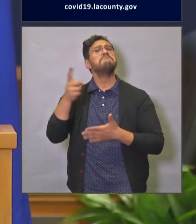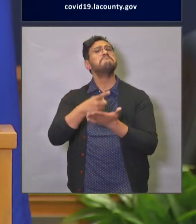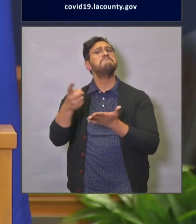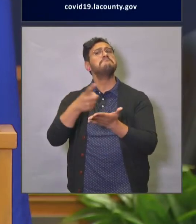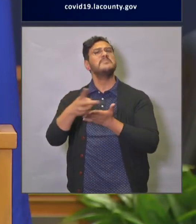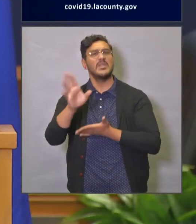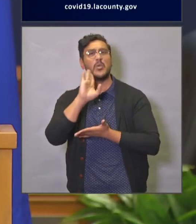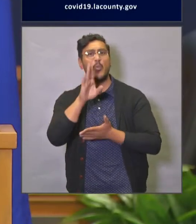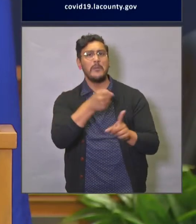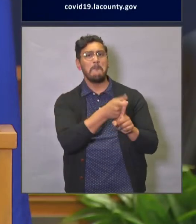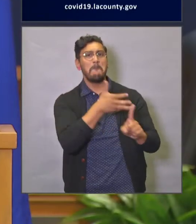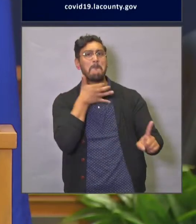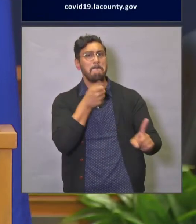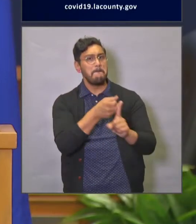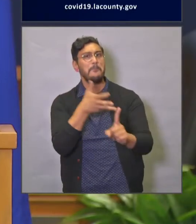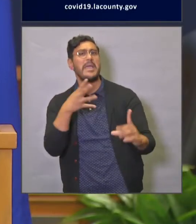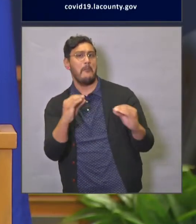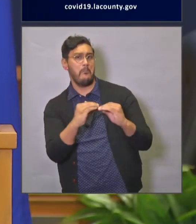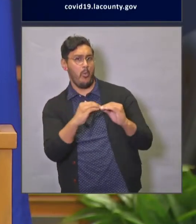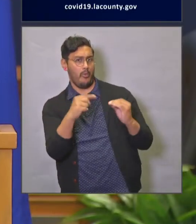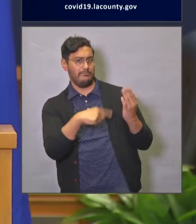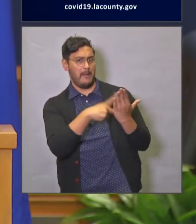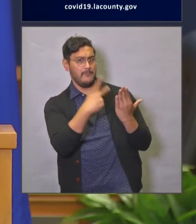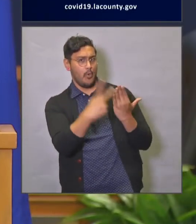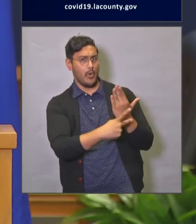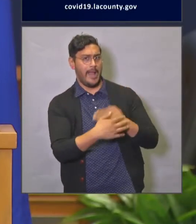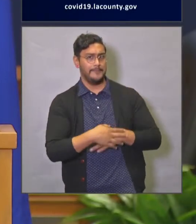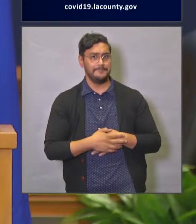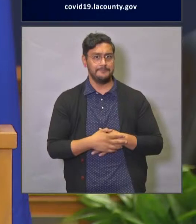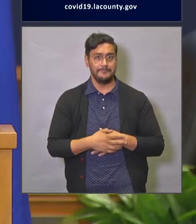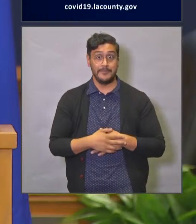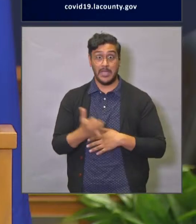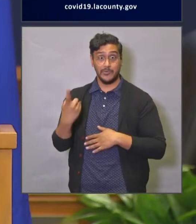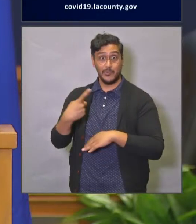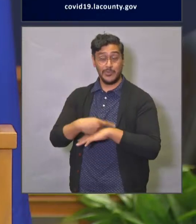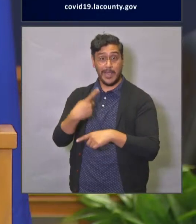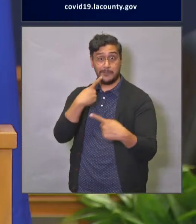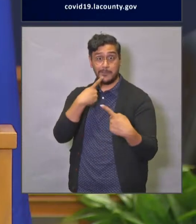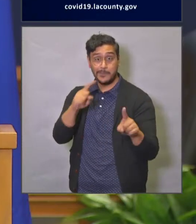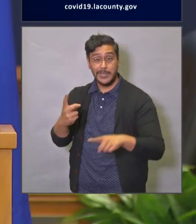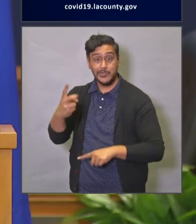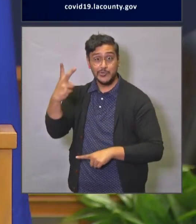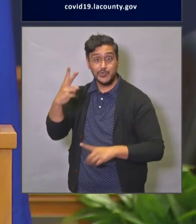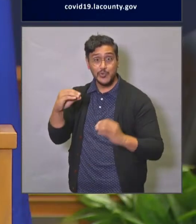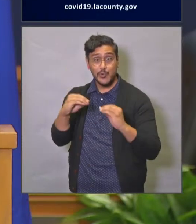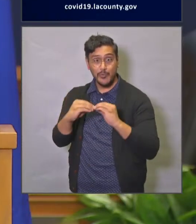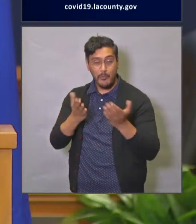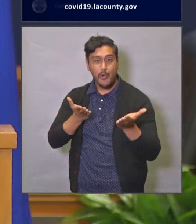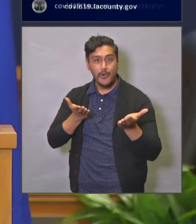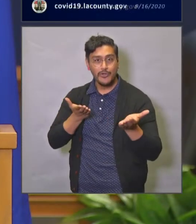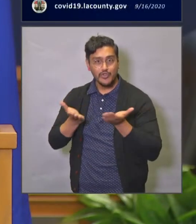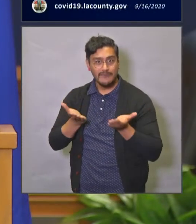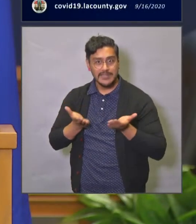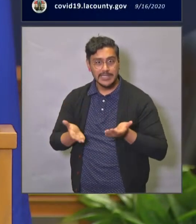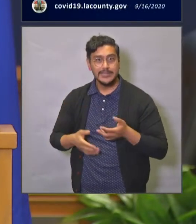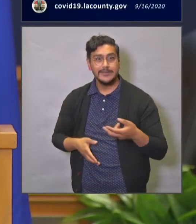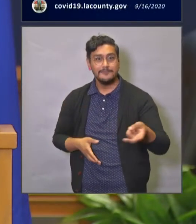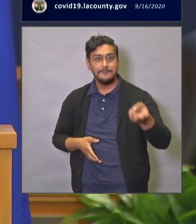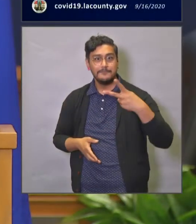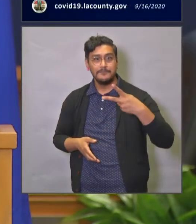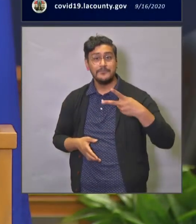semanas. También quiero anunciar 2 programas nuevos de nuestro Departamento de Servicios del Consumidor.